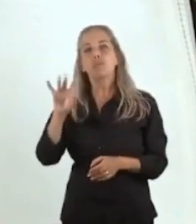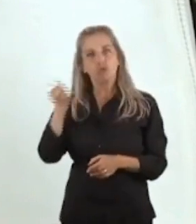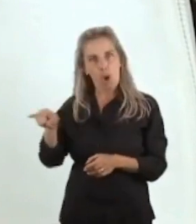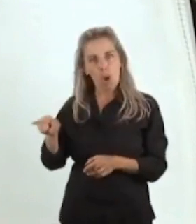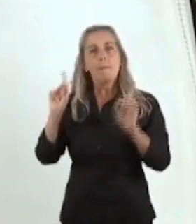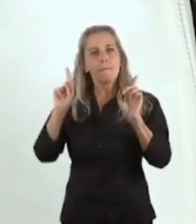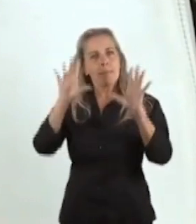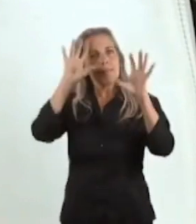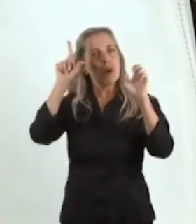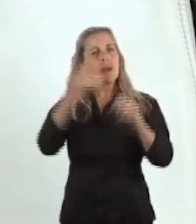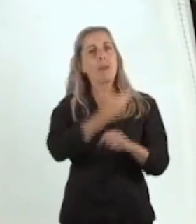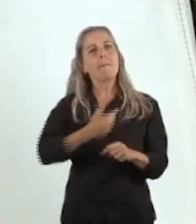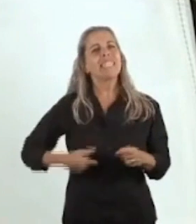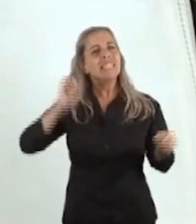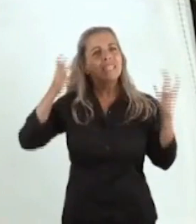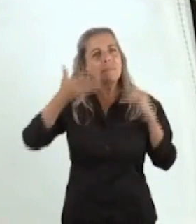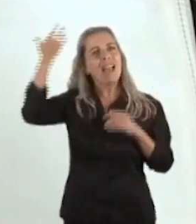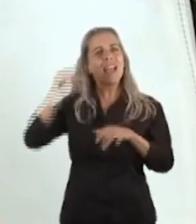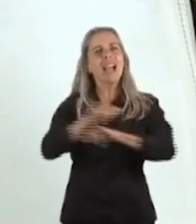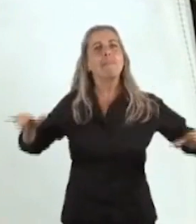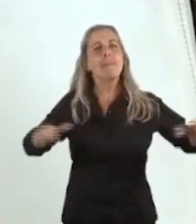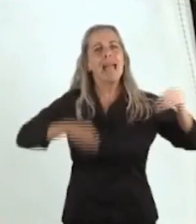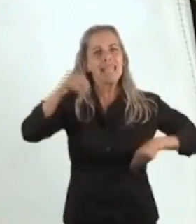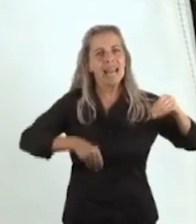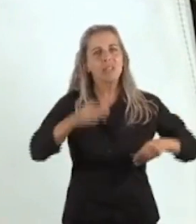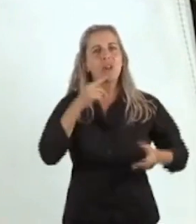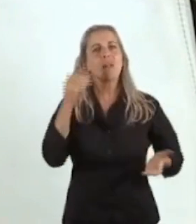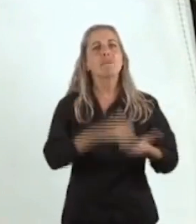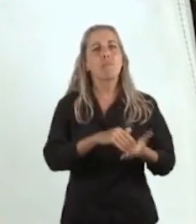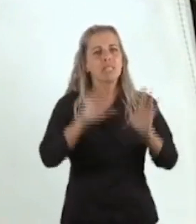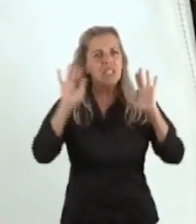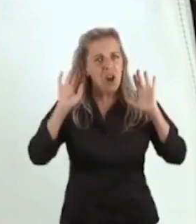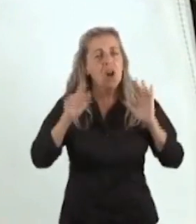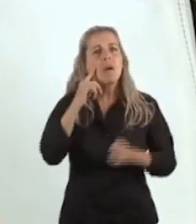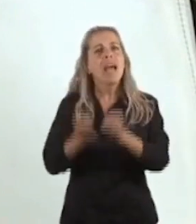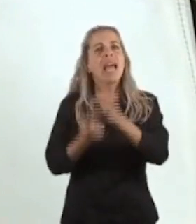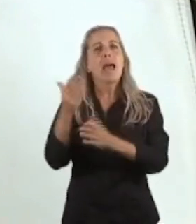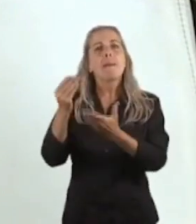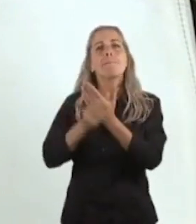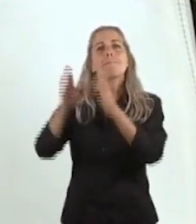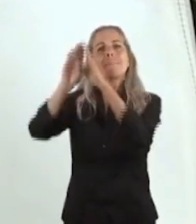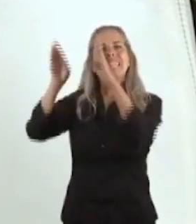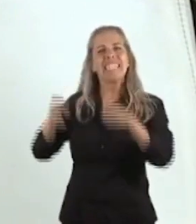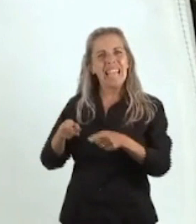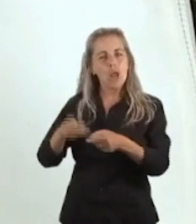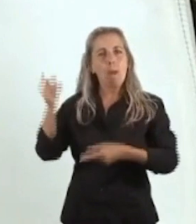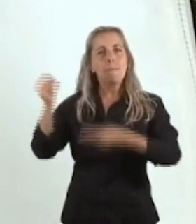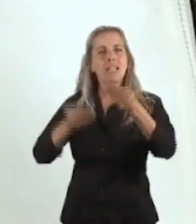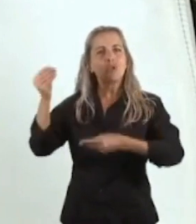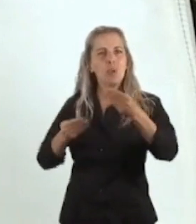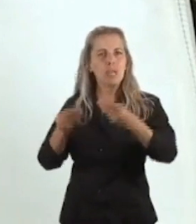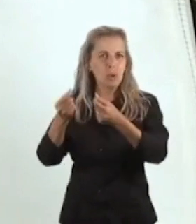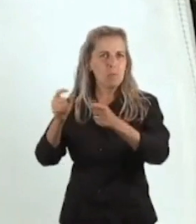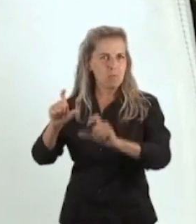presidente dijo durante la campaña que había un ministerio que iba a tener un presupuesto ilimitado para poder asistir y